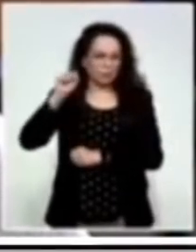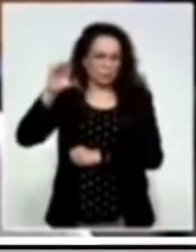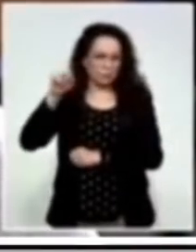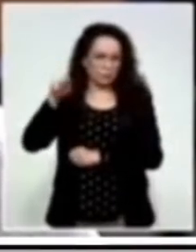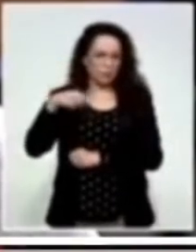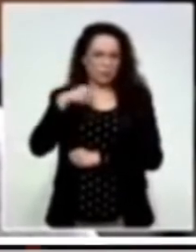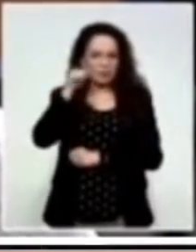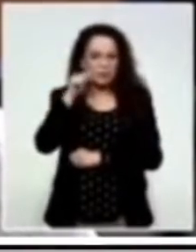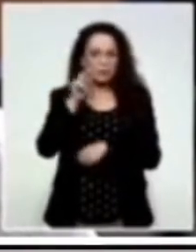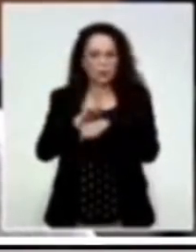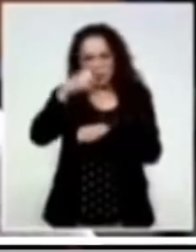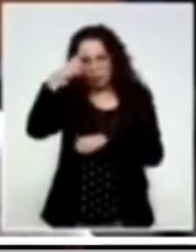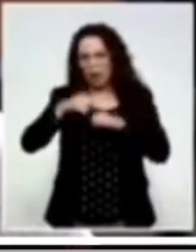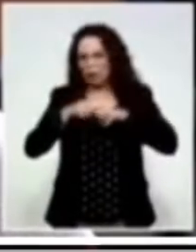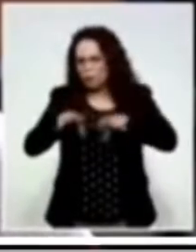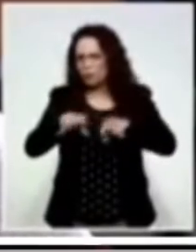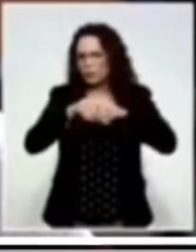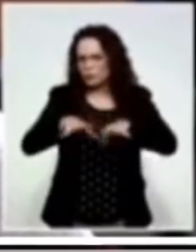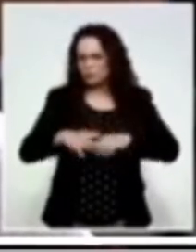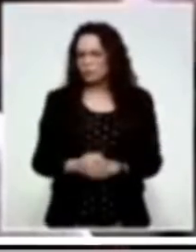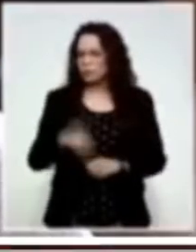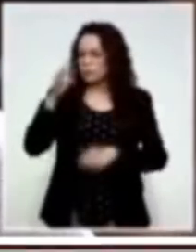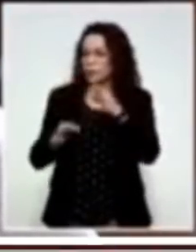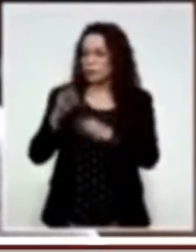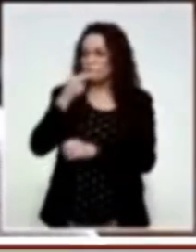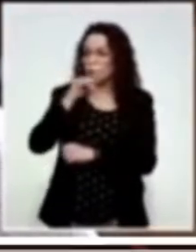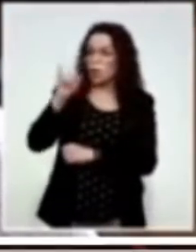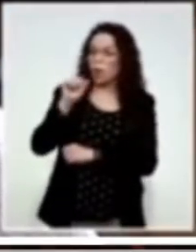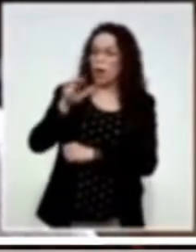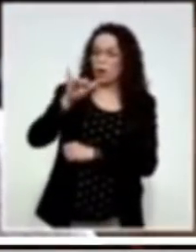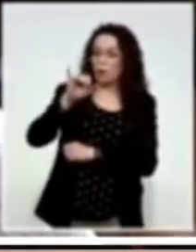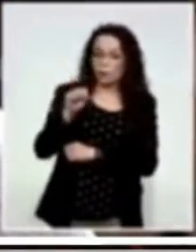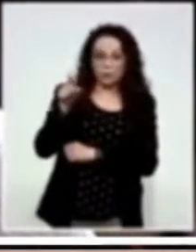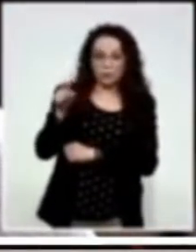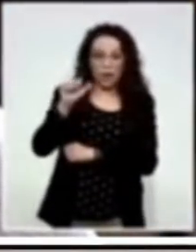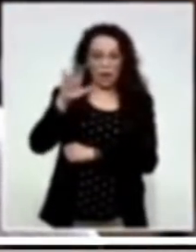privadas, el ministro Juan Luis González Alcántara Carrancá